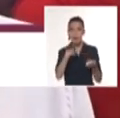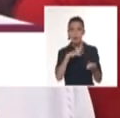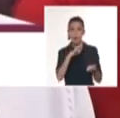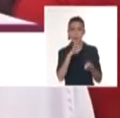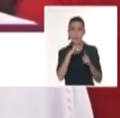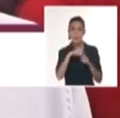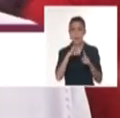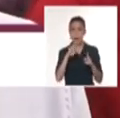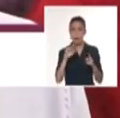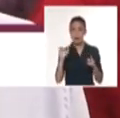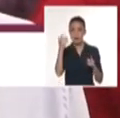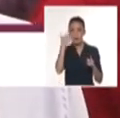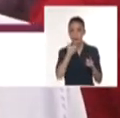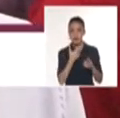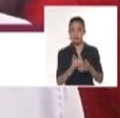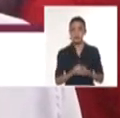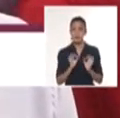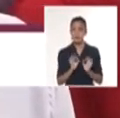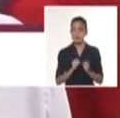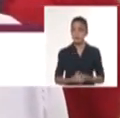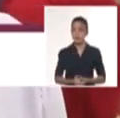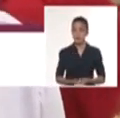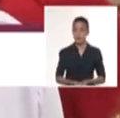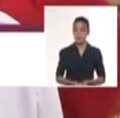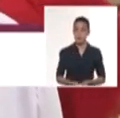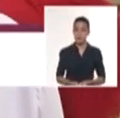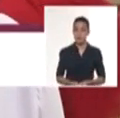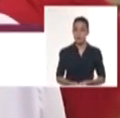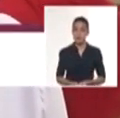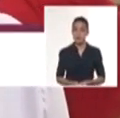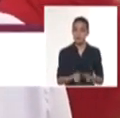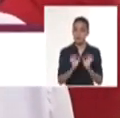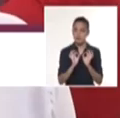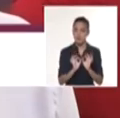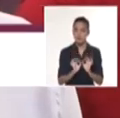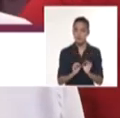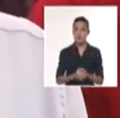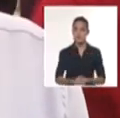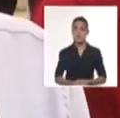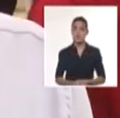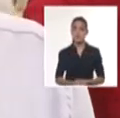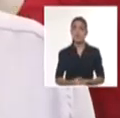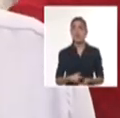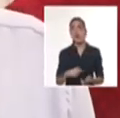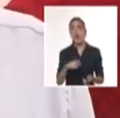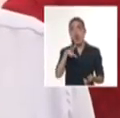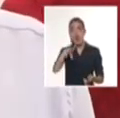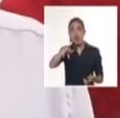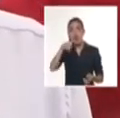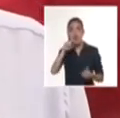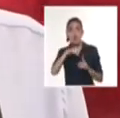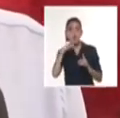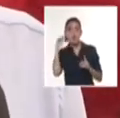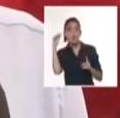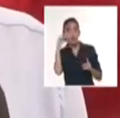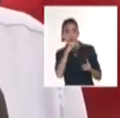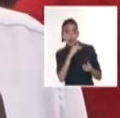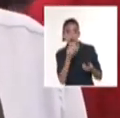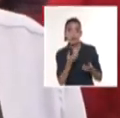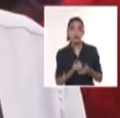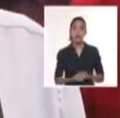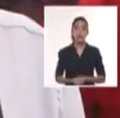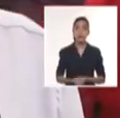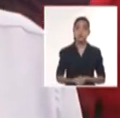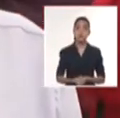de clases que hay a nivel global en las redes sociales, con todas las nuevas tecnologías, la inteligencia artificial. Esto es